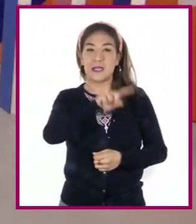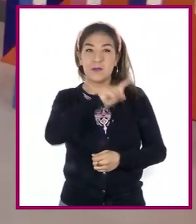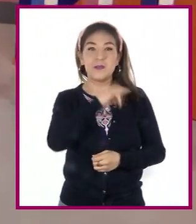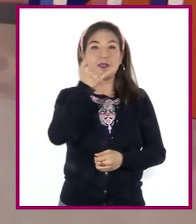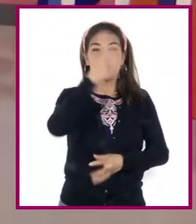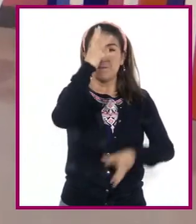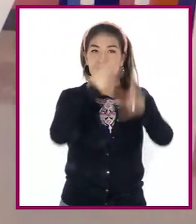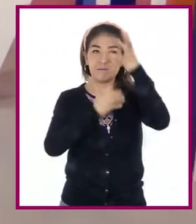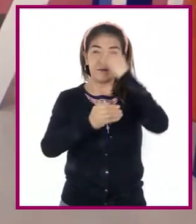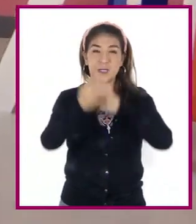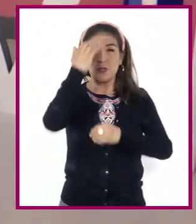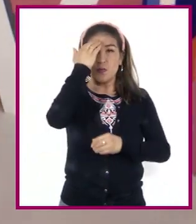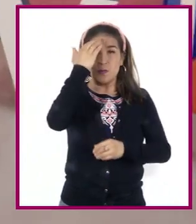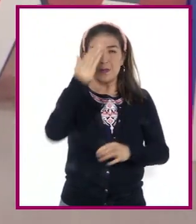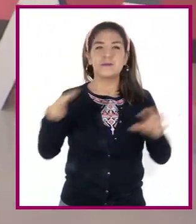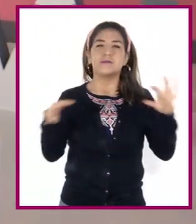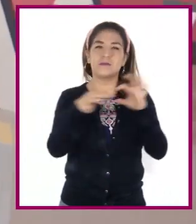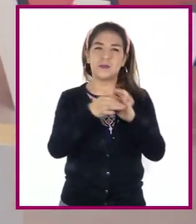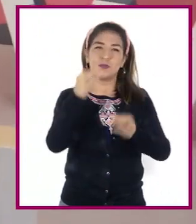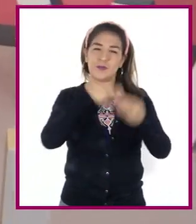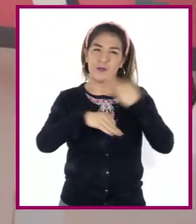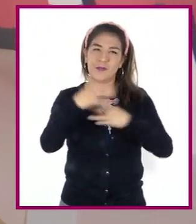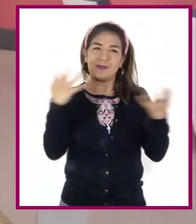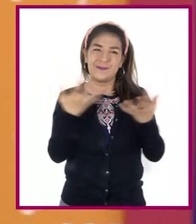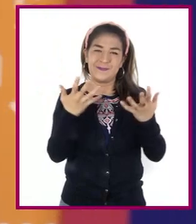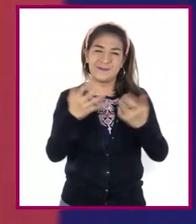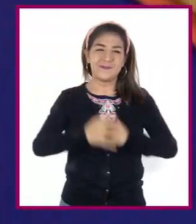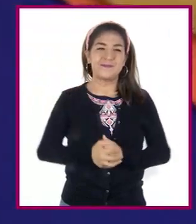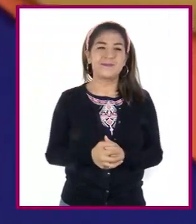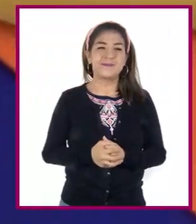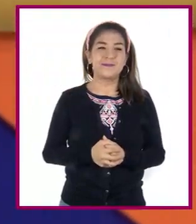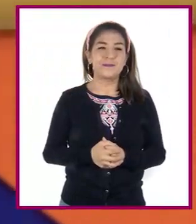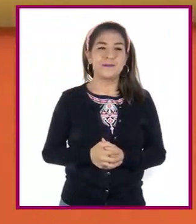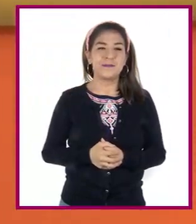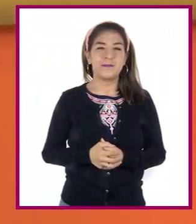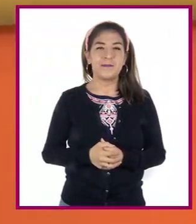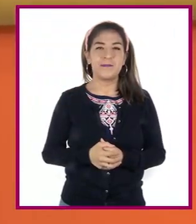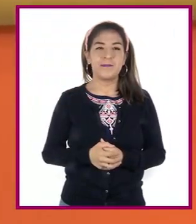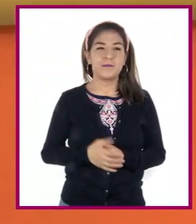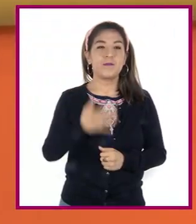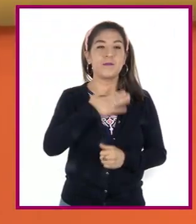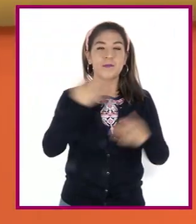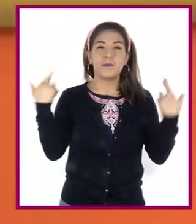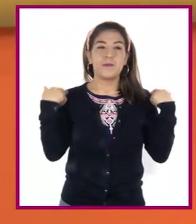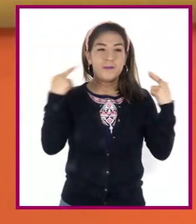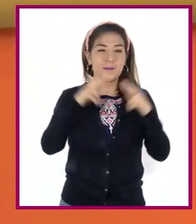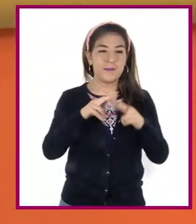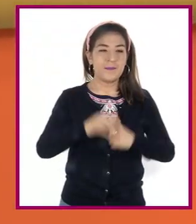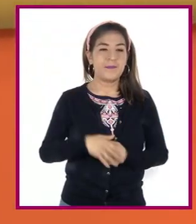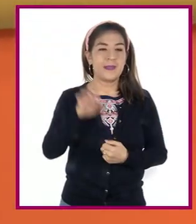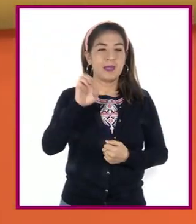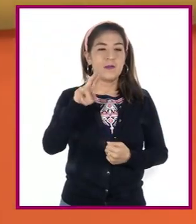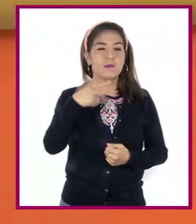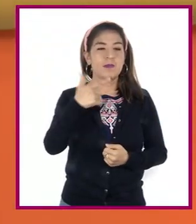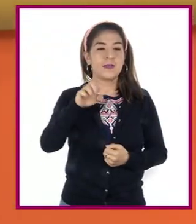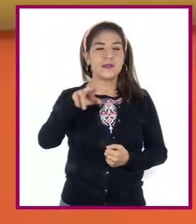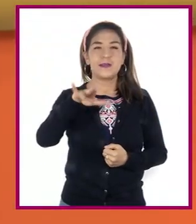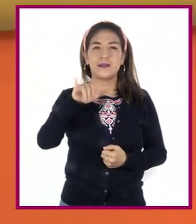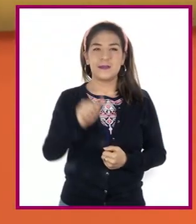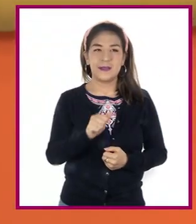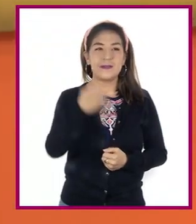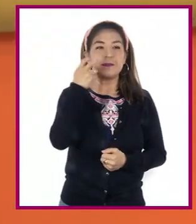conocimiento, es una tarea en la que participamos todos. Soy la profesora Eugenia Cortés Heredia